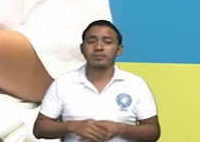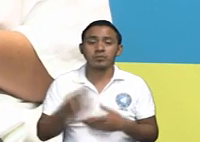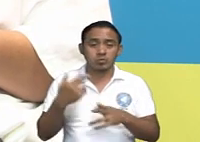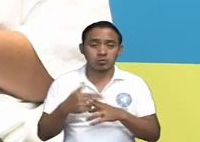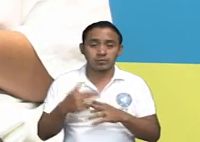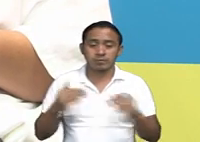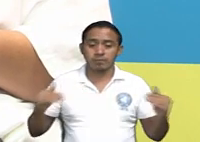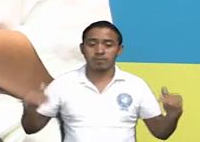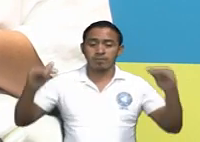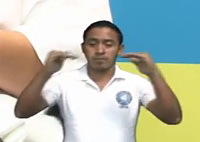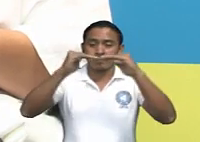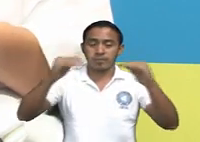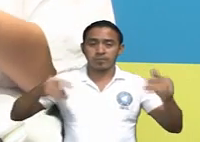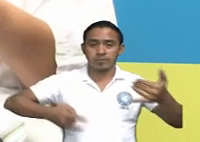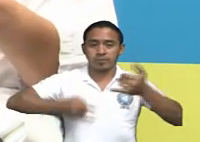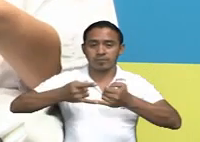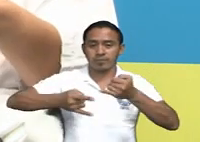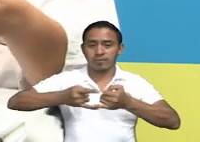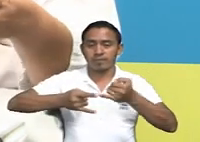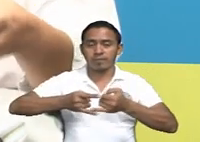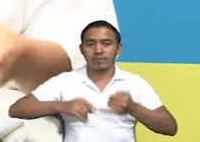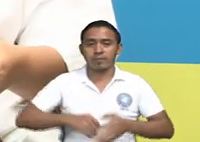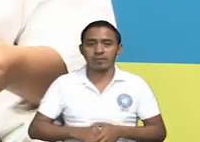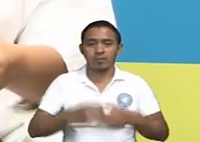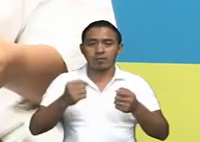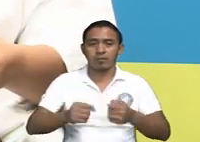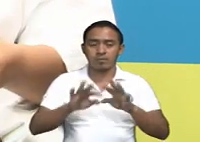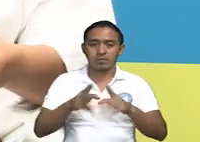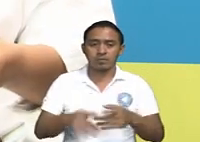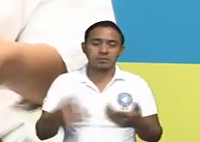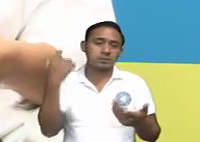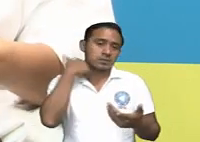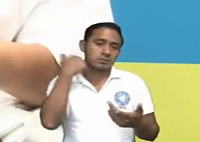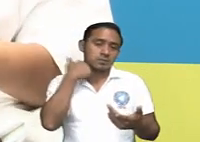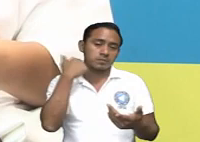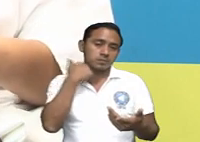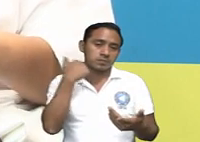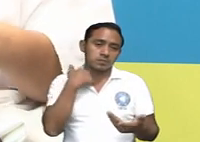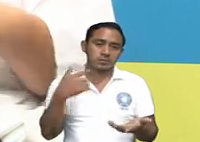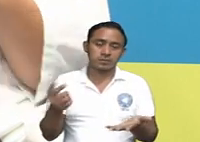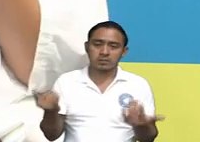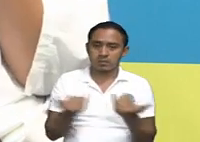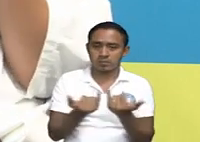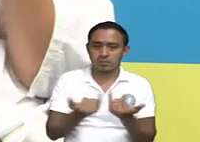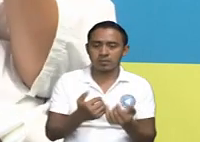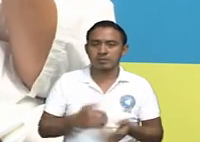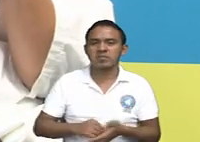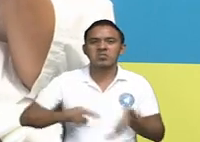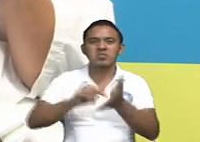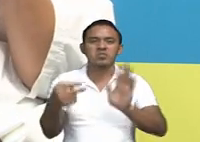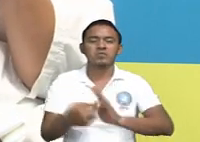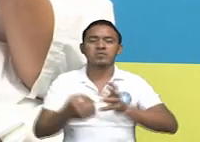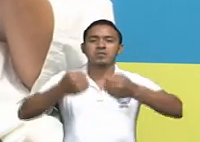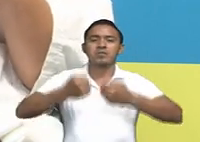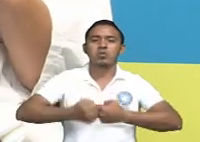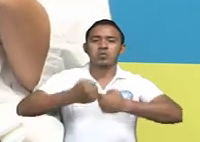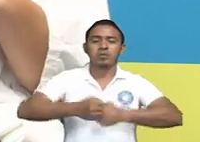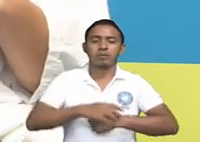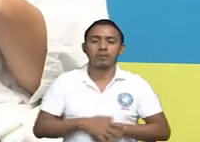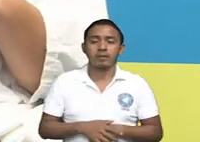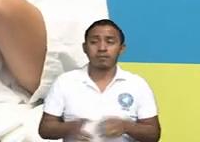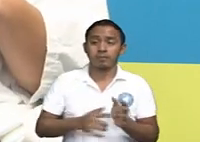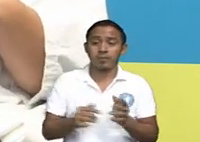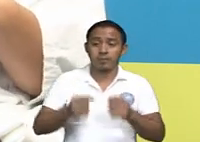equidad de género, ¿verdad? De que los niños y las niñas son iguales. Bueno. Porque, ¿qué es ser hombre? Entonces, si el niño